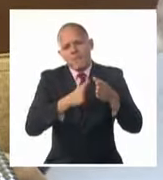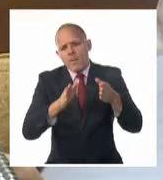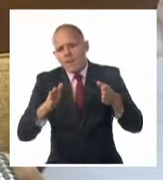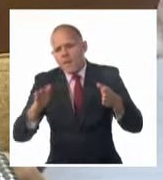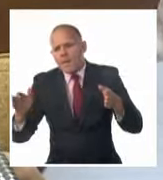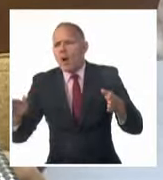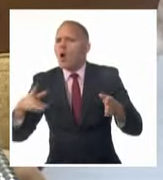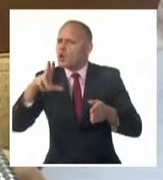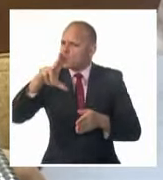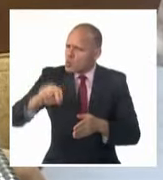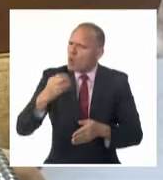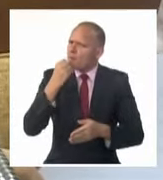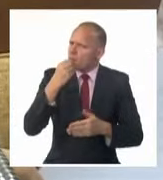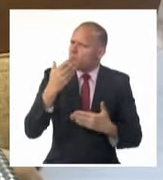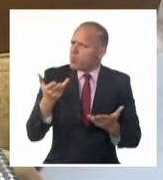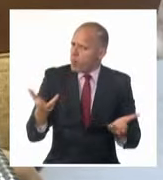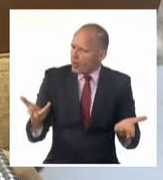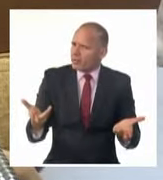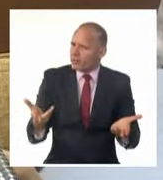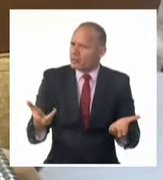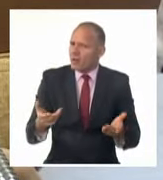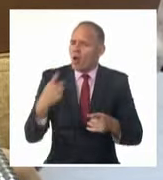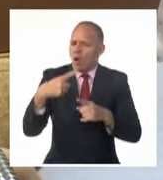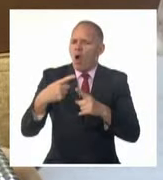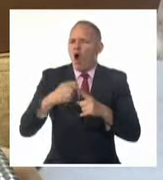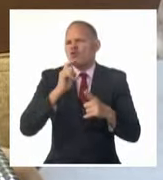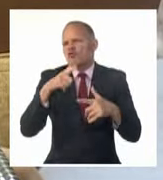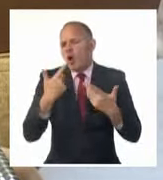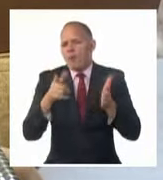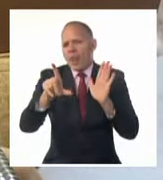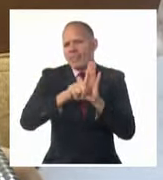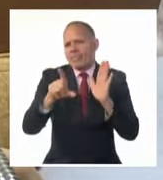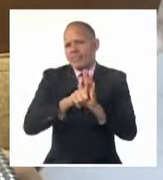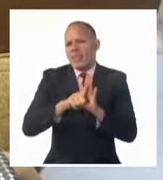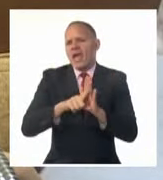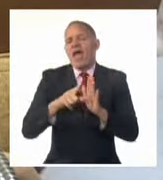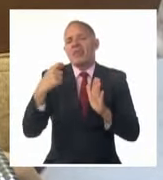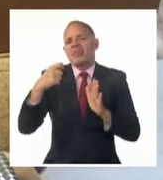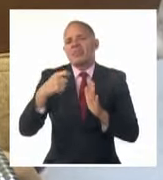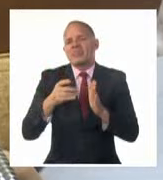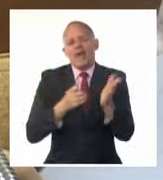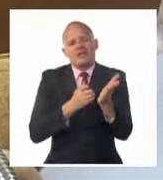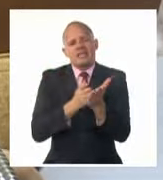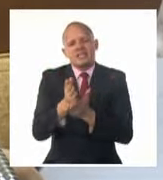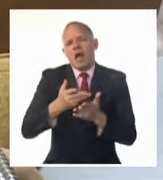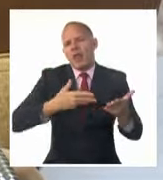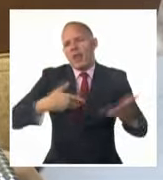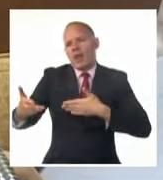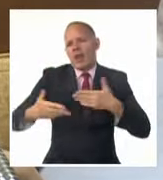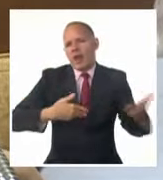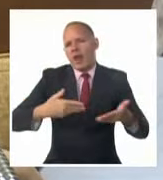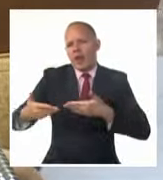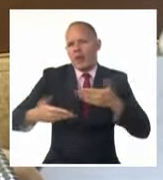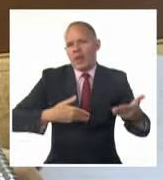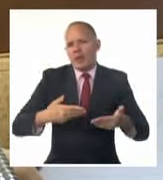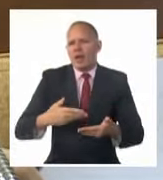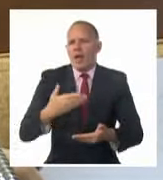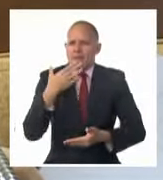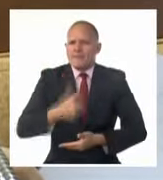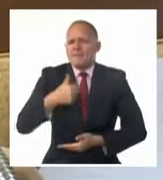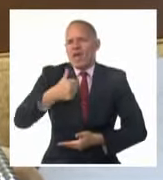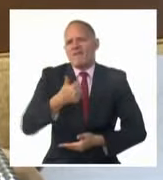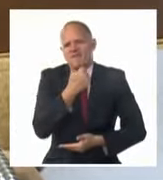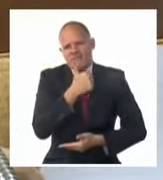procesos en cuanto a la regulación en la circulación de mercancías y las